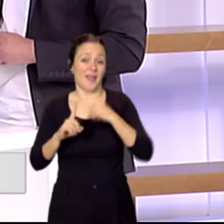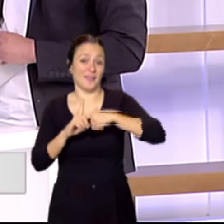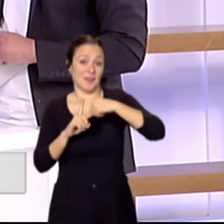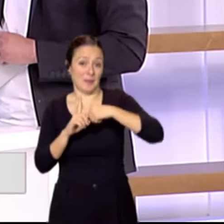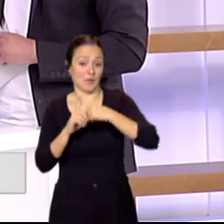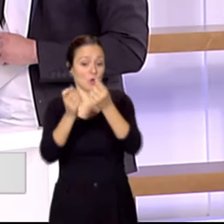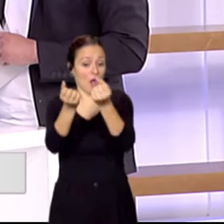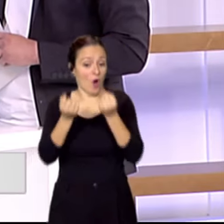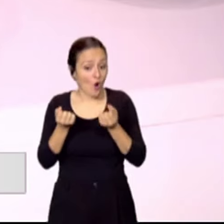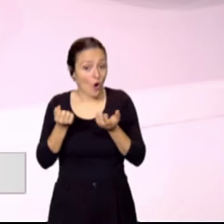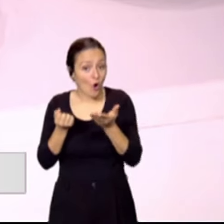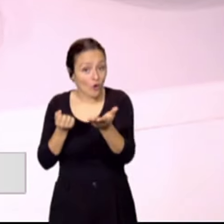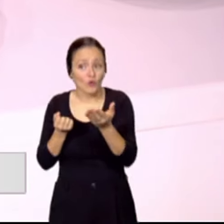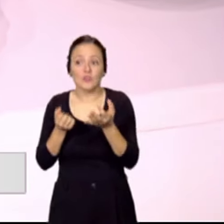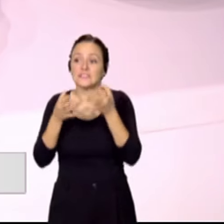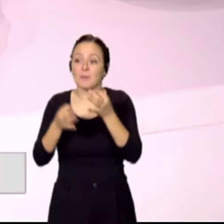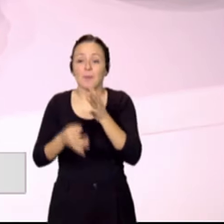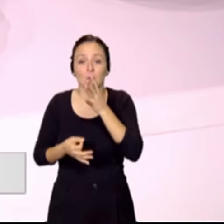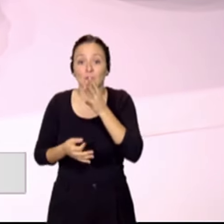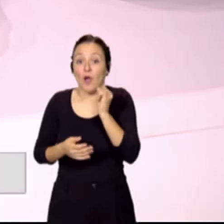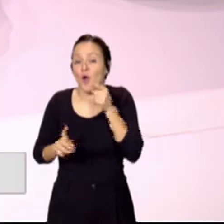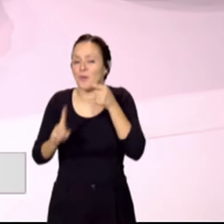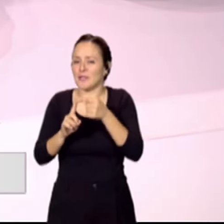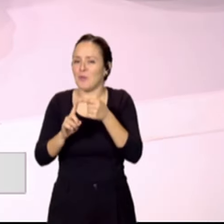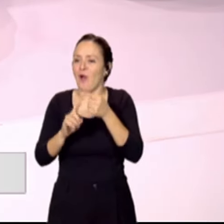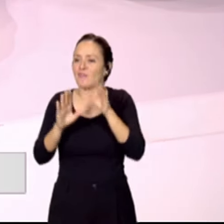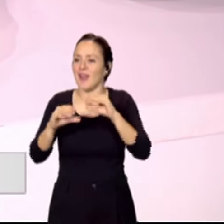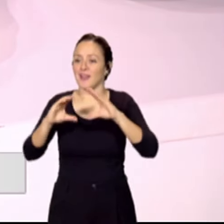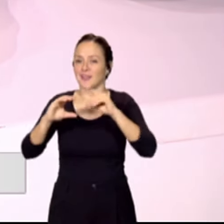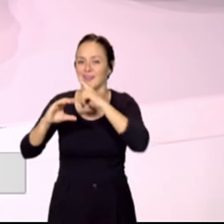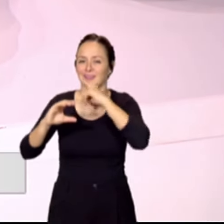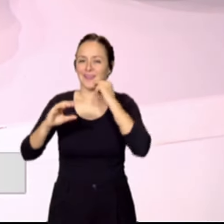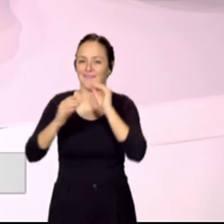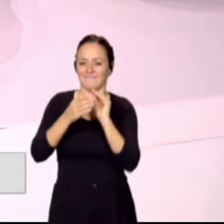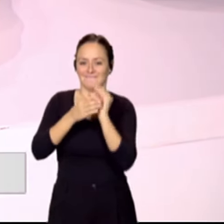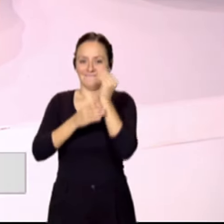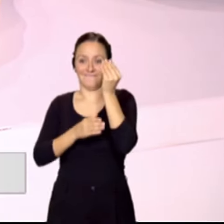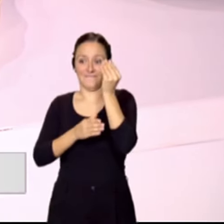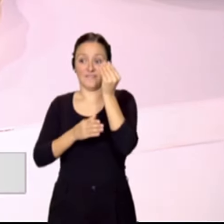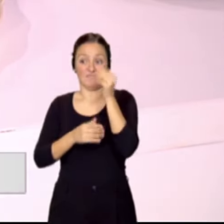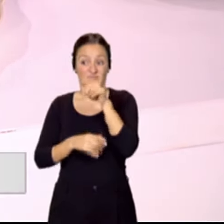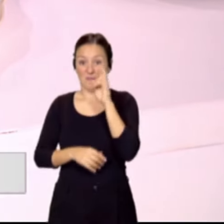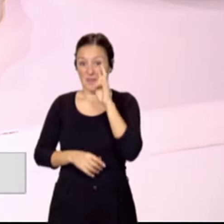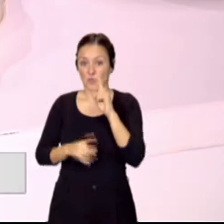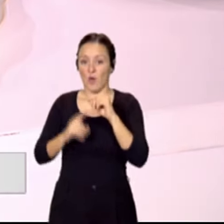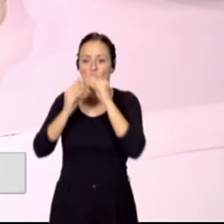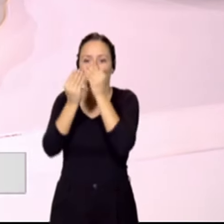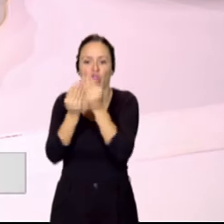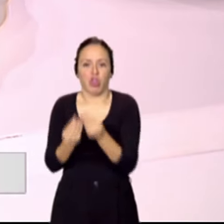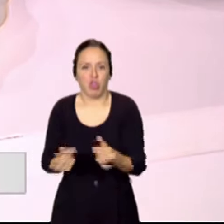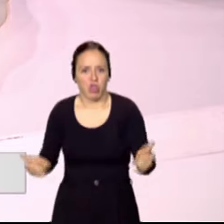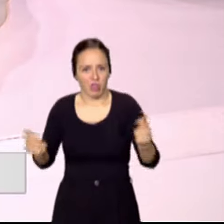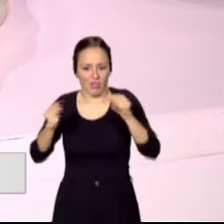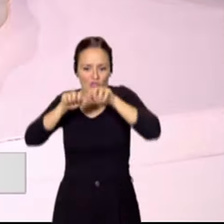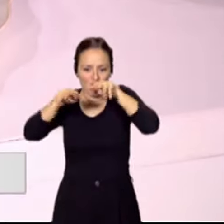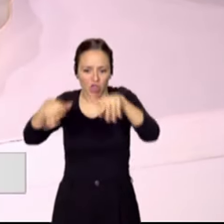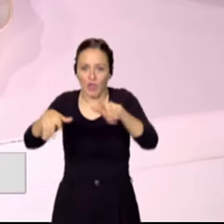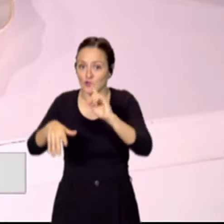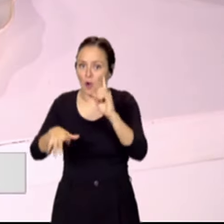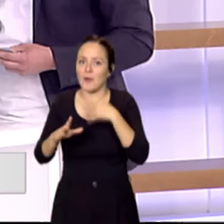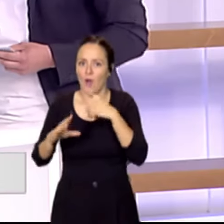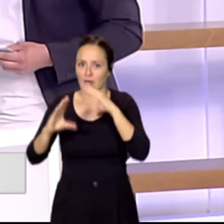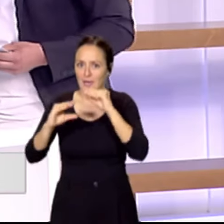qué Para que nos salga Pues esta tarta que como bien eh la ves en aquí No termina de ser fluida pero sí bastante cremosa Bueno yo voy